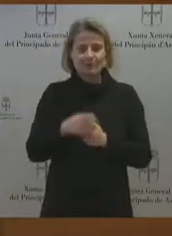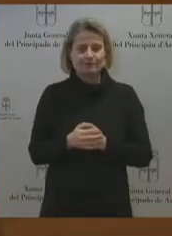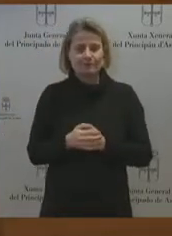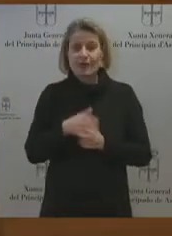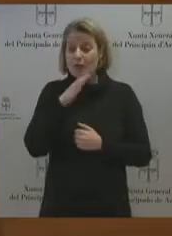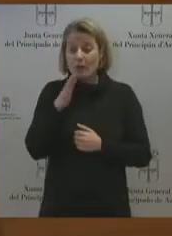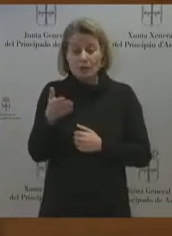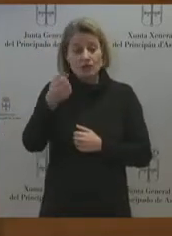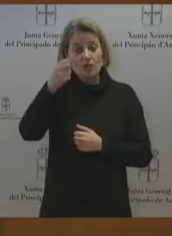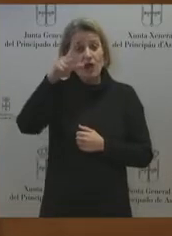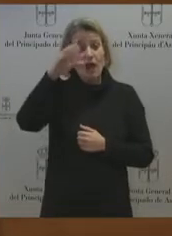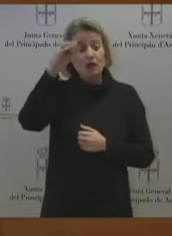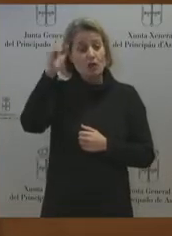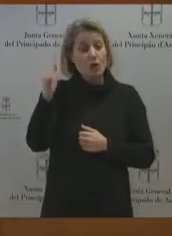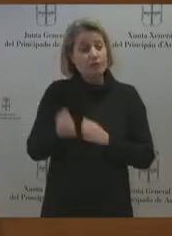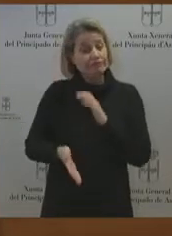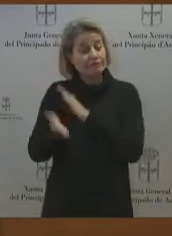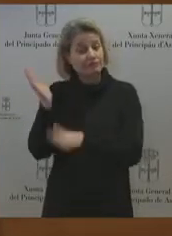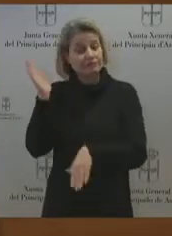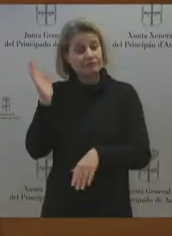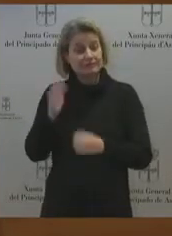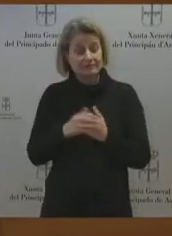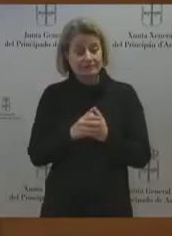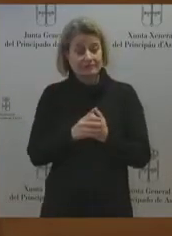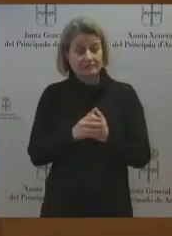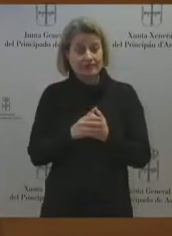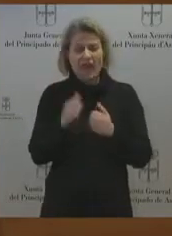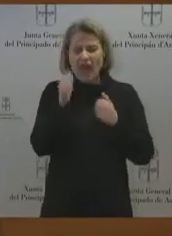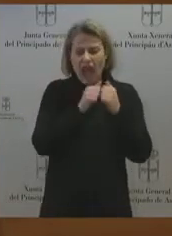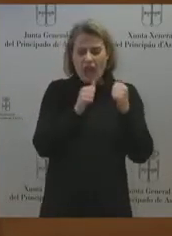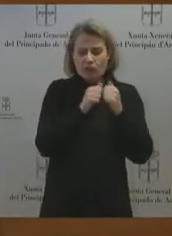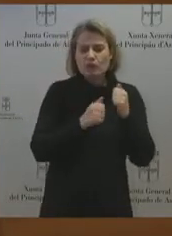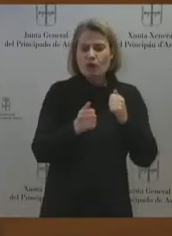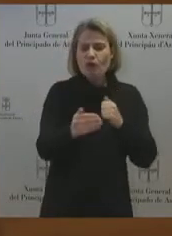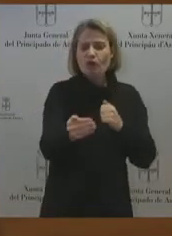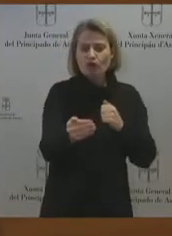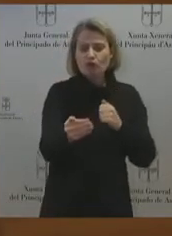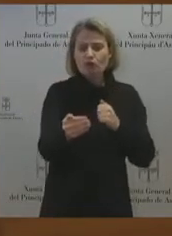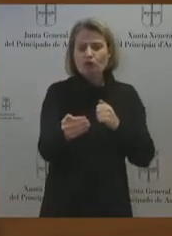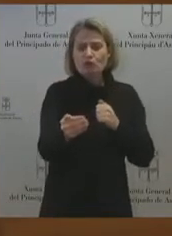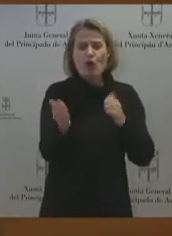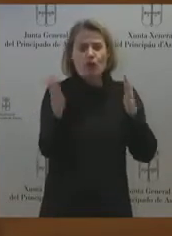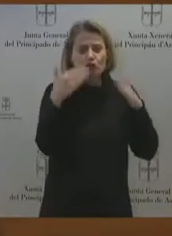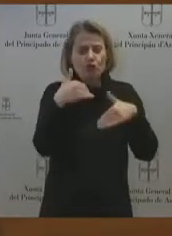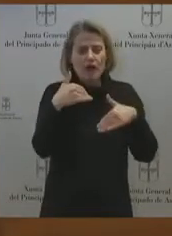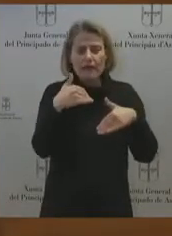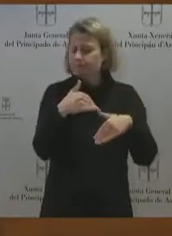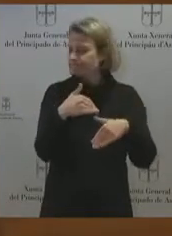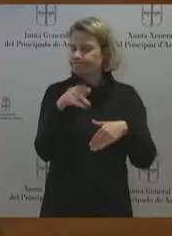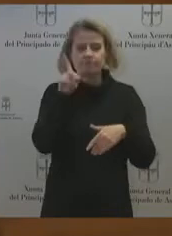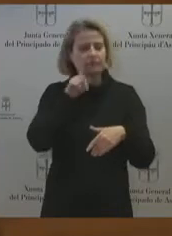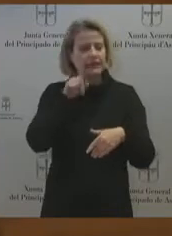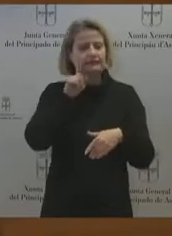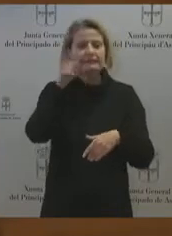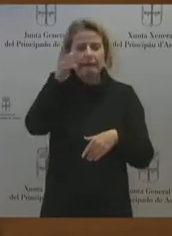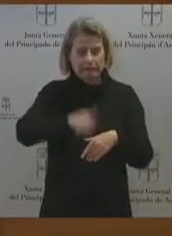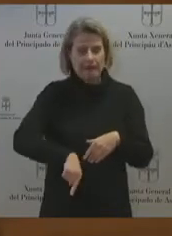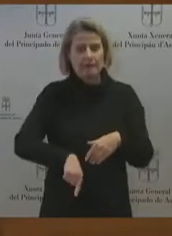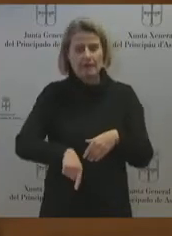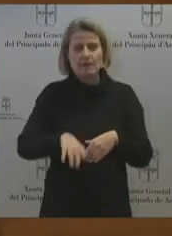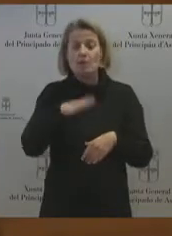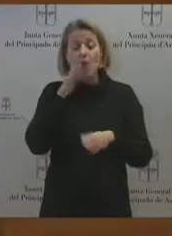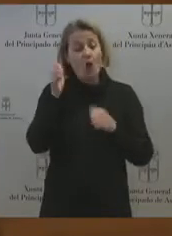es cierto que el aluminio no tenga futuro. Hemos demostrado aquí, les hemos explicado aquí cuál es el futuro del aluminio y es fundamental tenerlo en